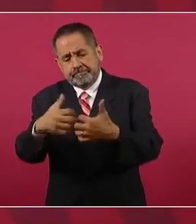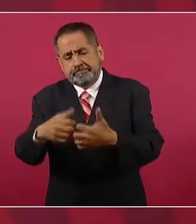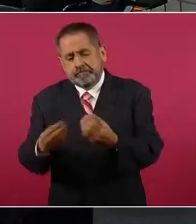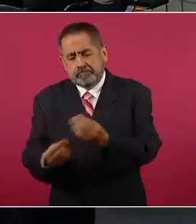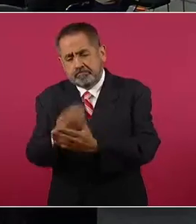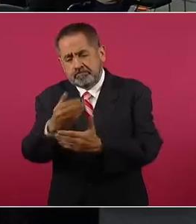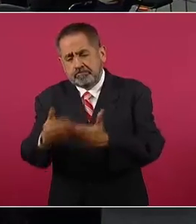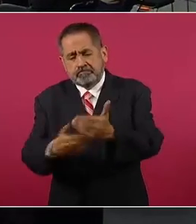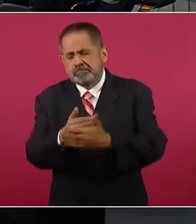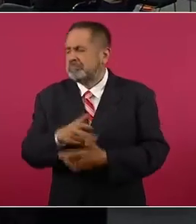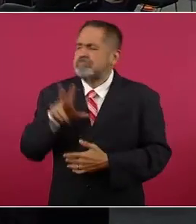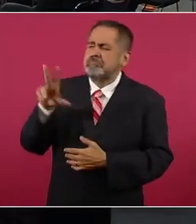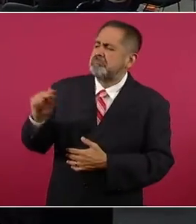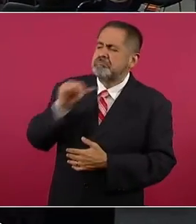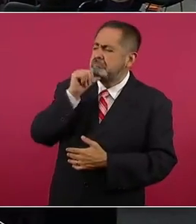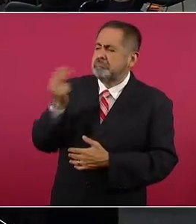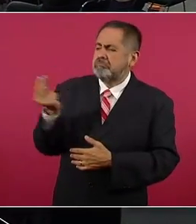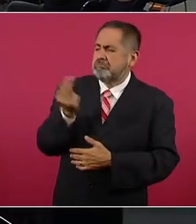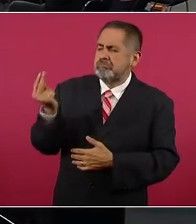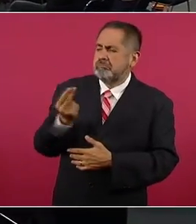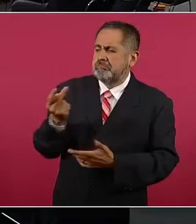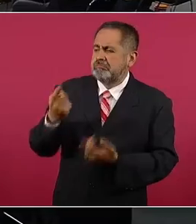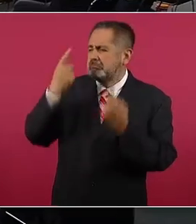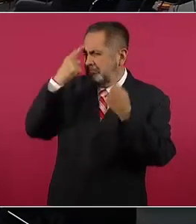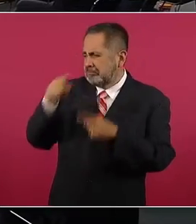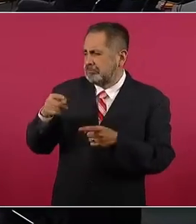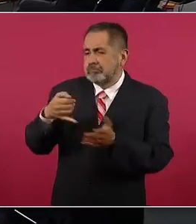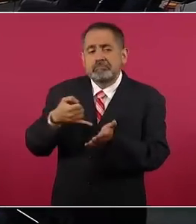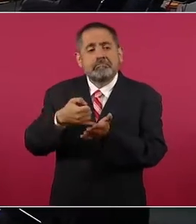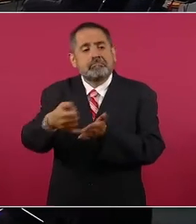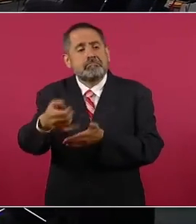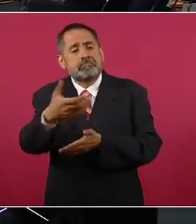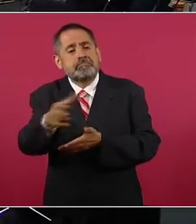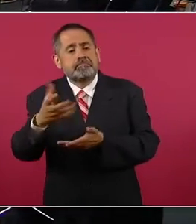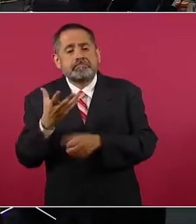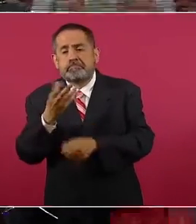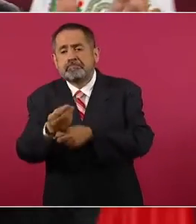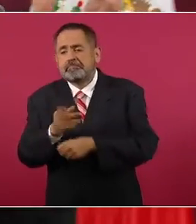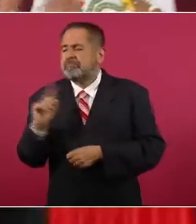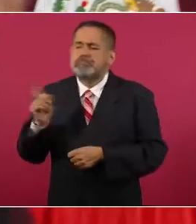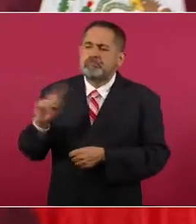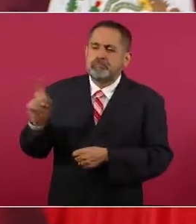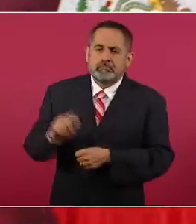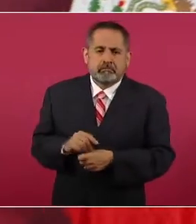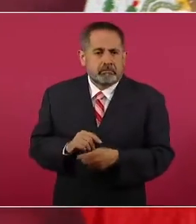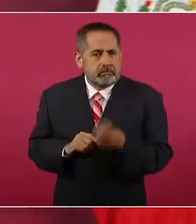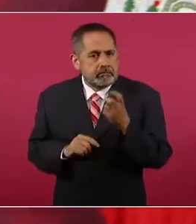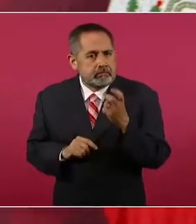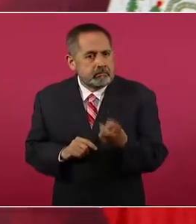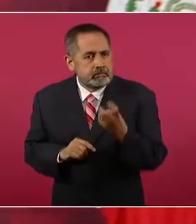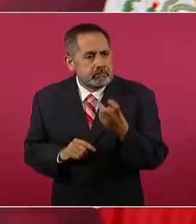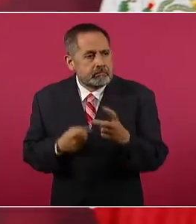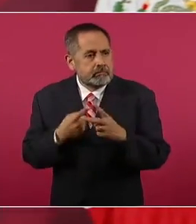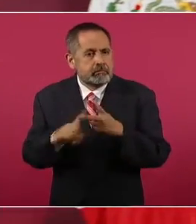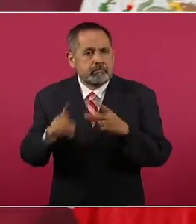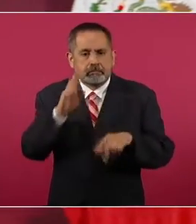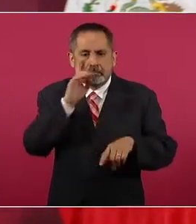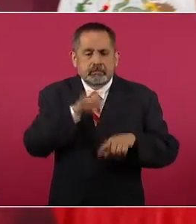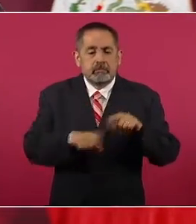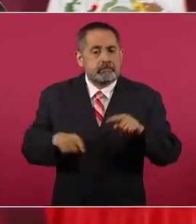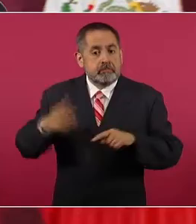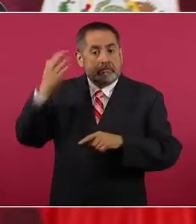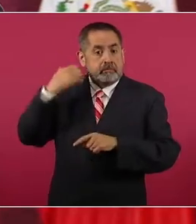para fomentar la producción agropecuaria. Allí empezaron a desmantelar todos los apoyos al